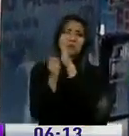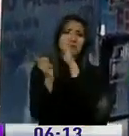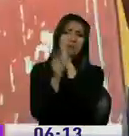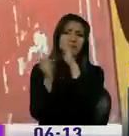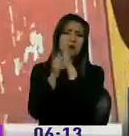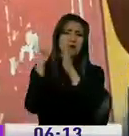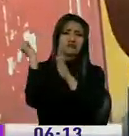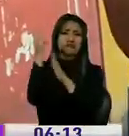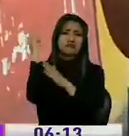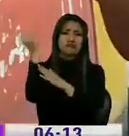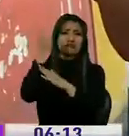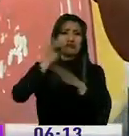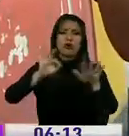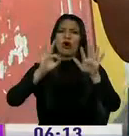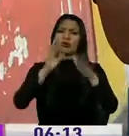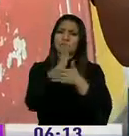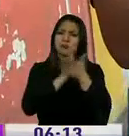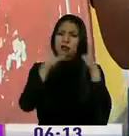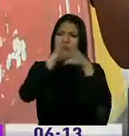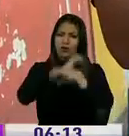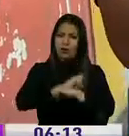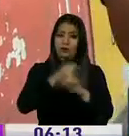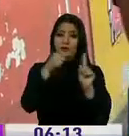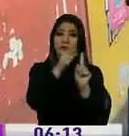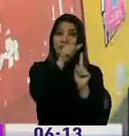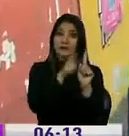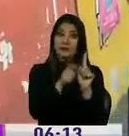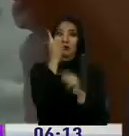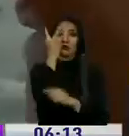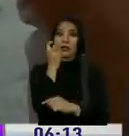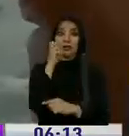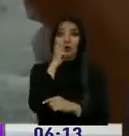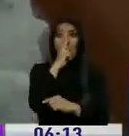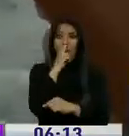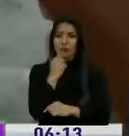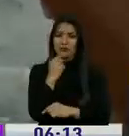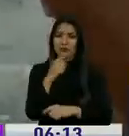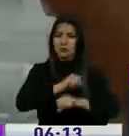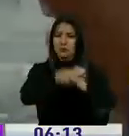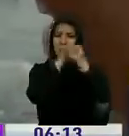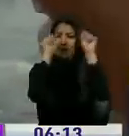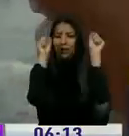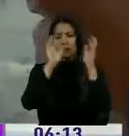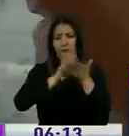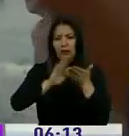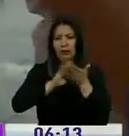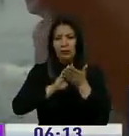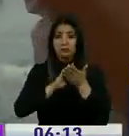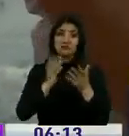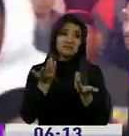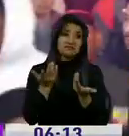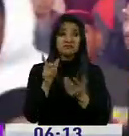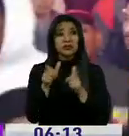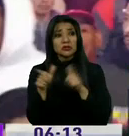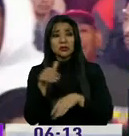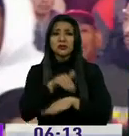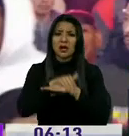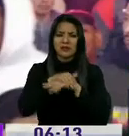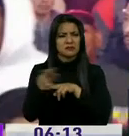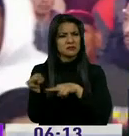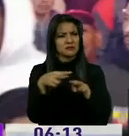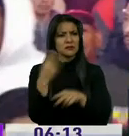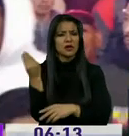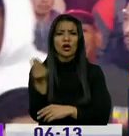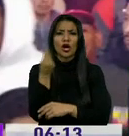con 30 minutos, contó un vecino de la calle 13 de junio. Como aún era temprano, los residentes salieron a ver qué pasaba y se enteraron que unos